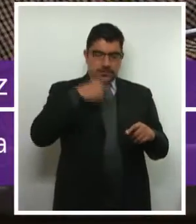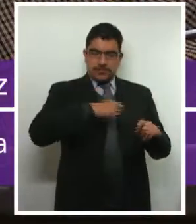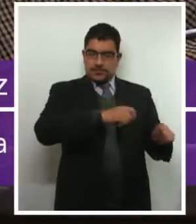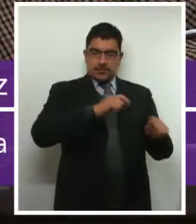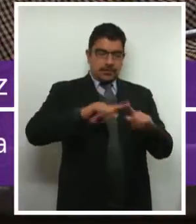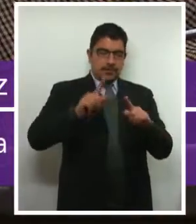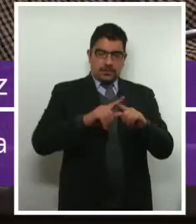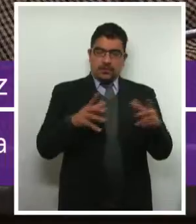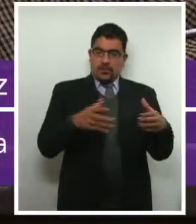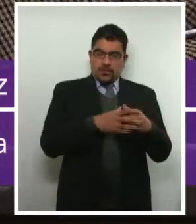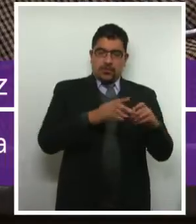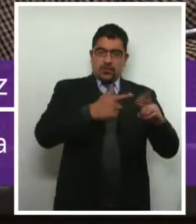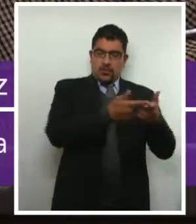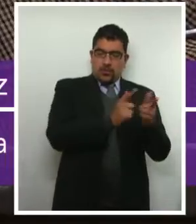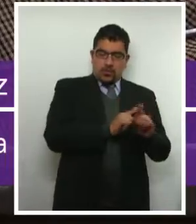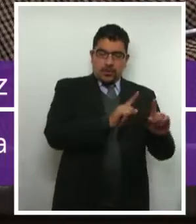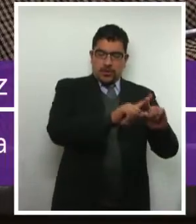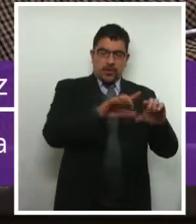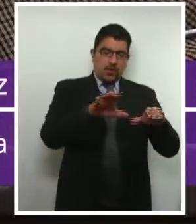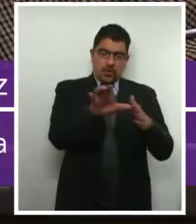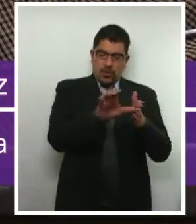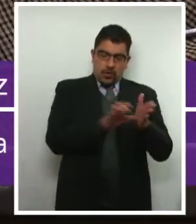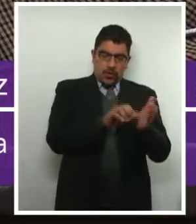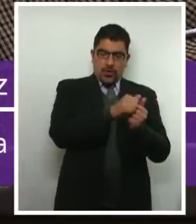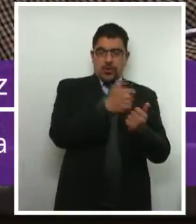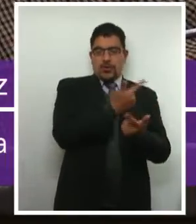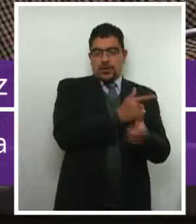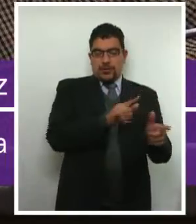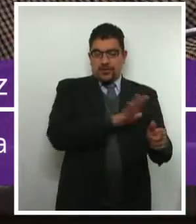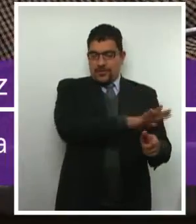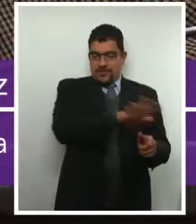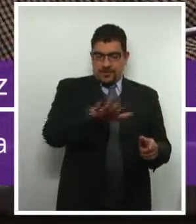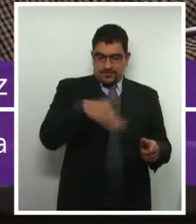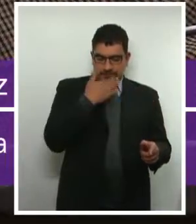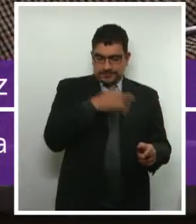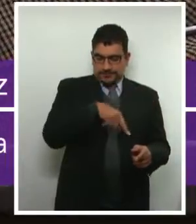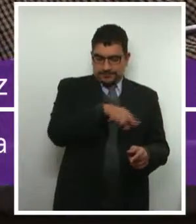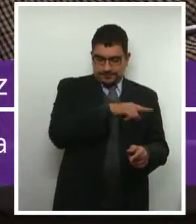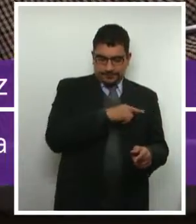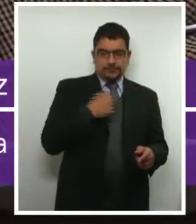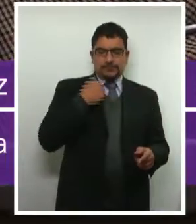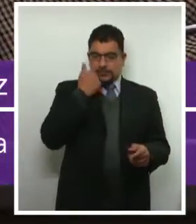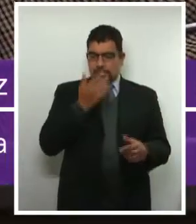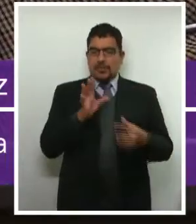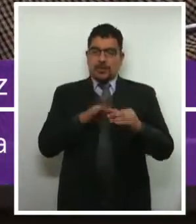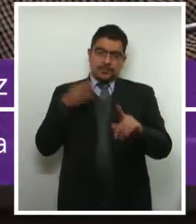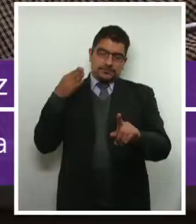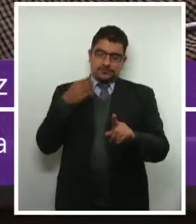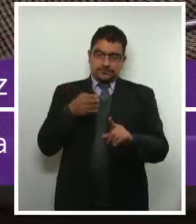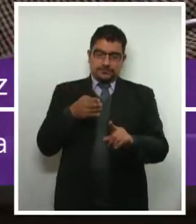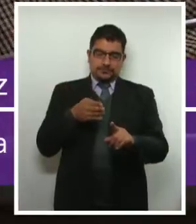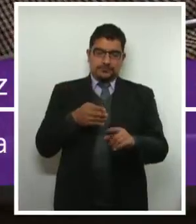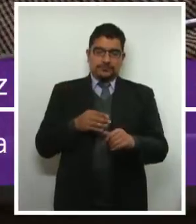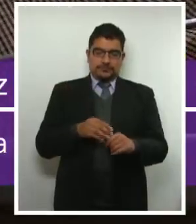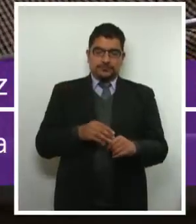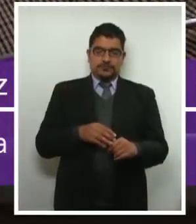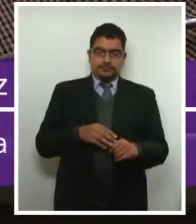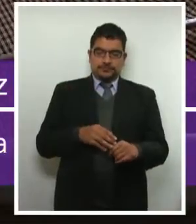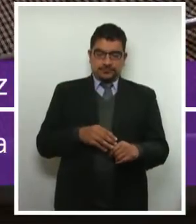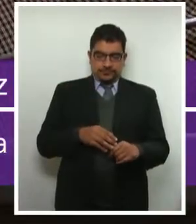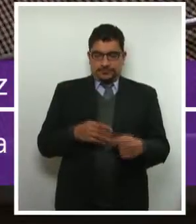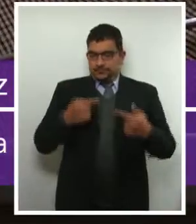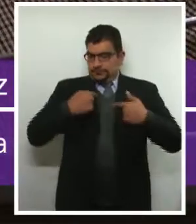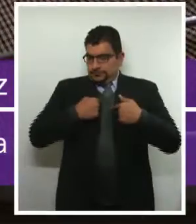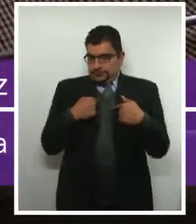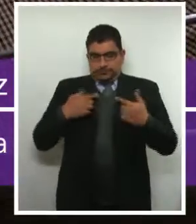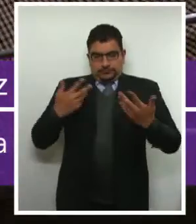los órganos constitucionales autónomos. Yo quiero referirme, por